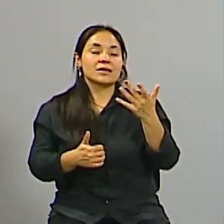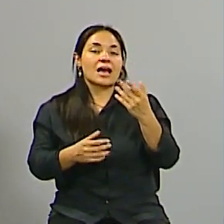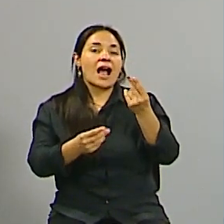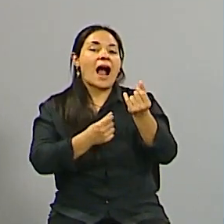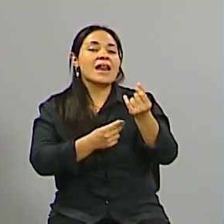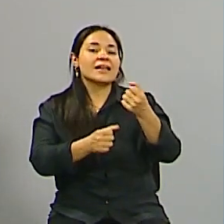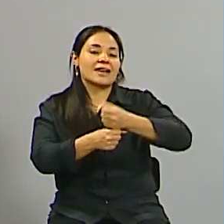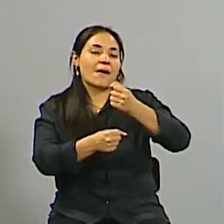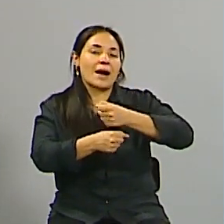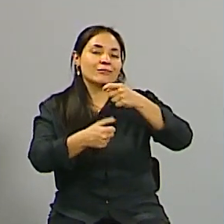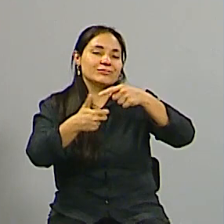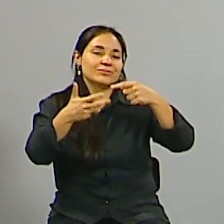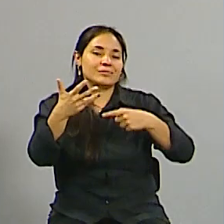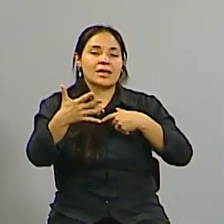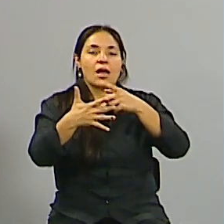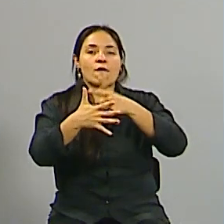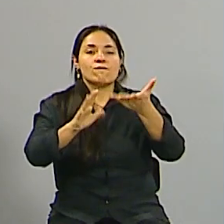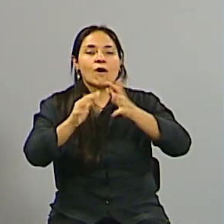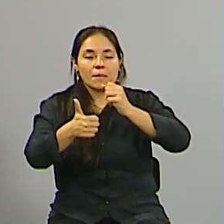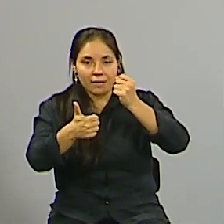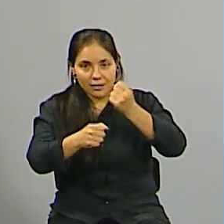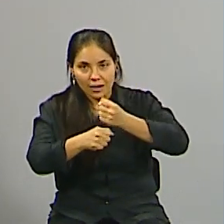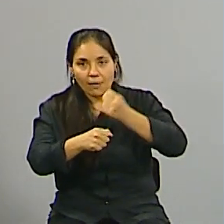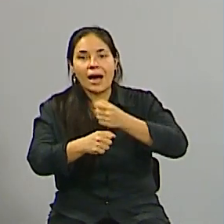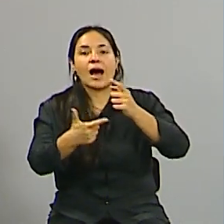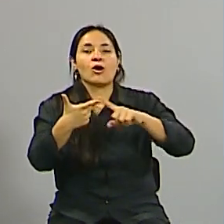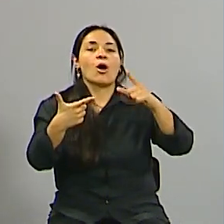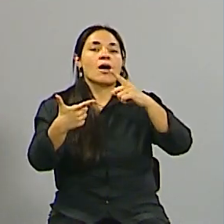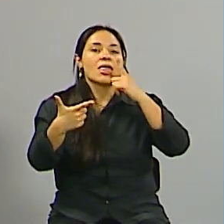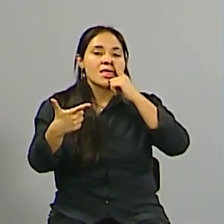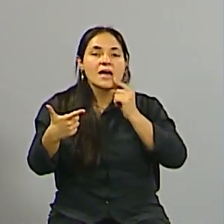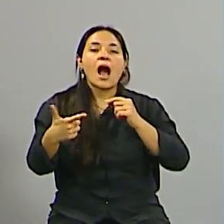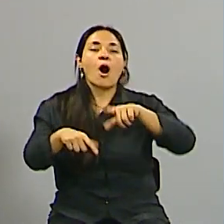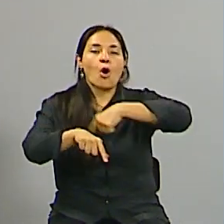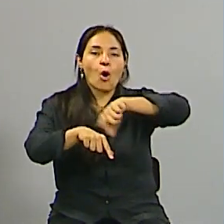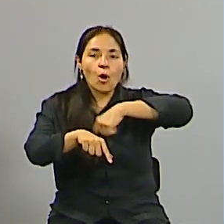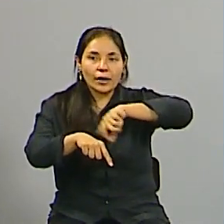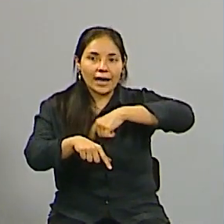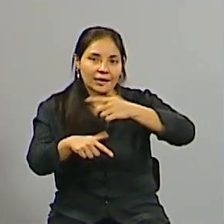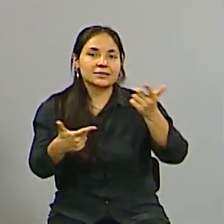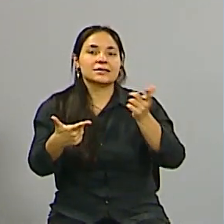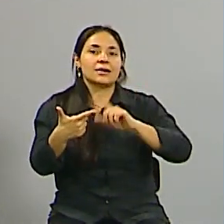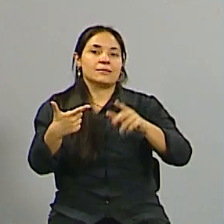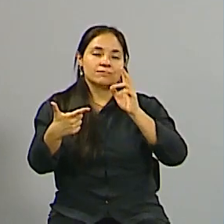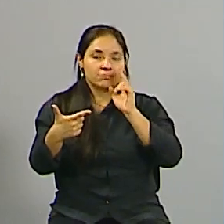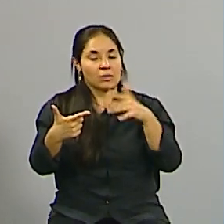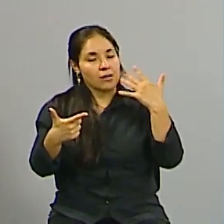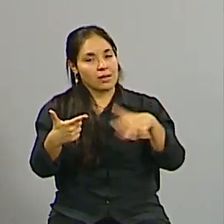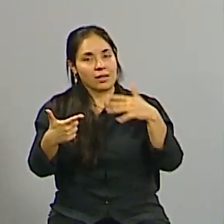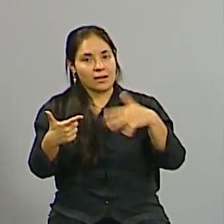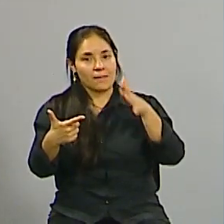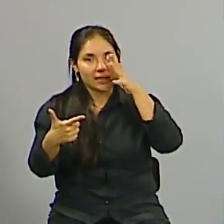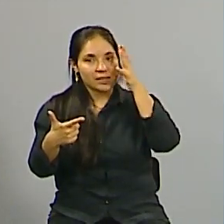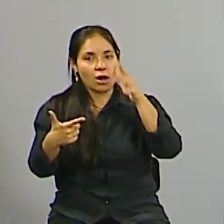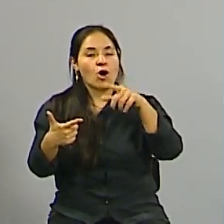del empleo. Vos podés ver condiciones de trabajo. Si mirás jornada de trabajo, te querés morir, porque mientras